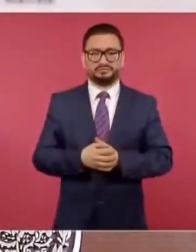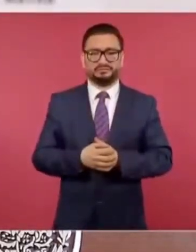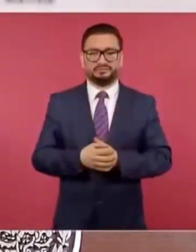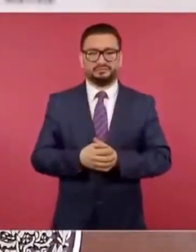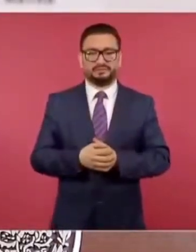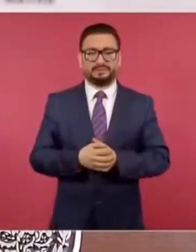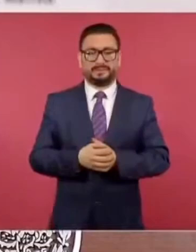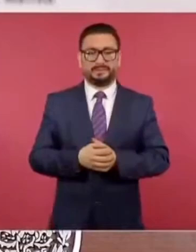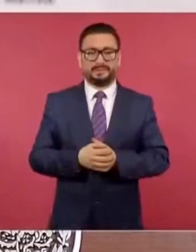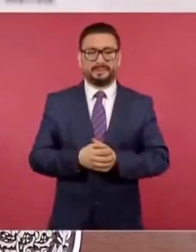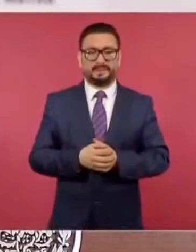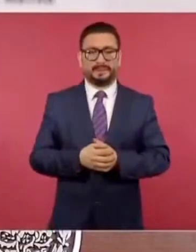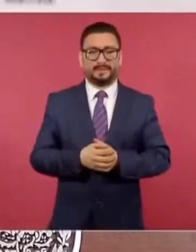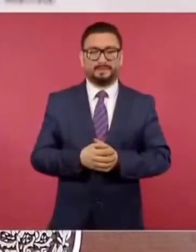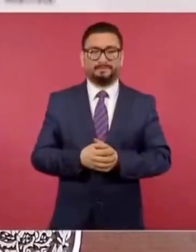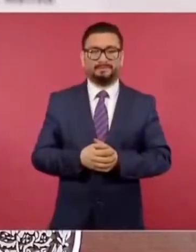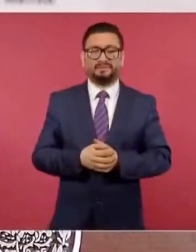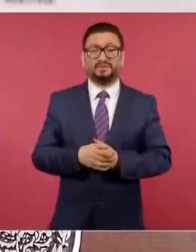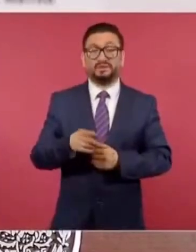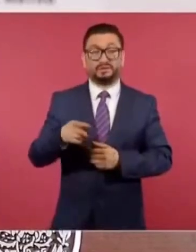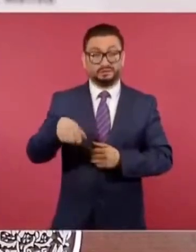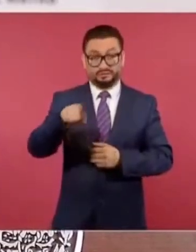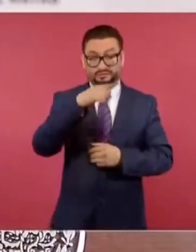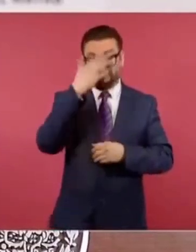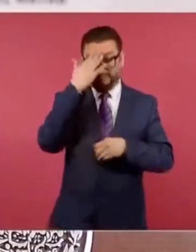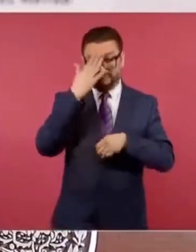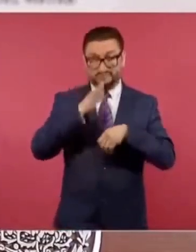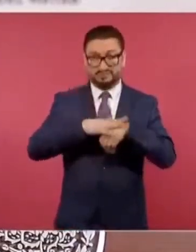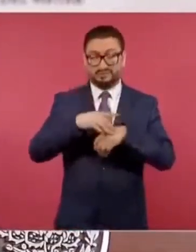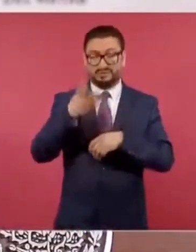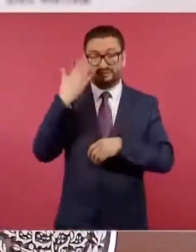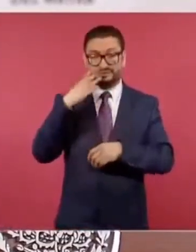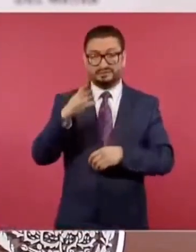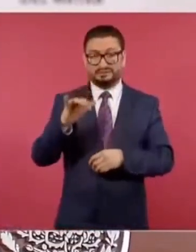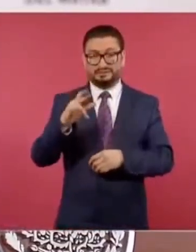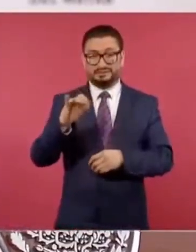Y no se olviden de que el CISEN